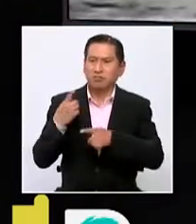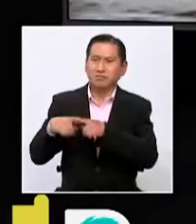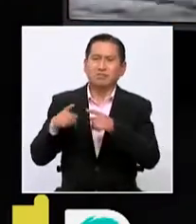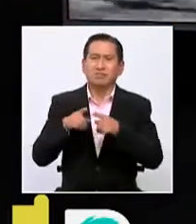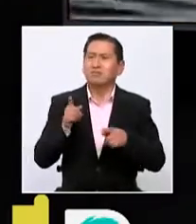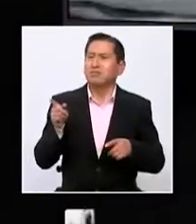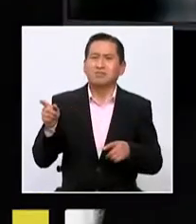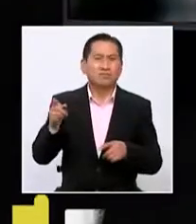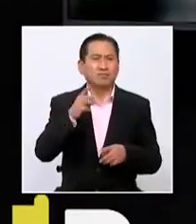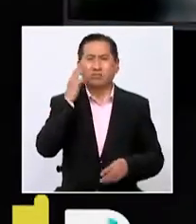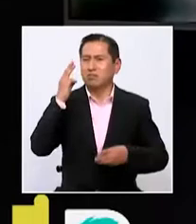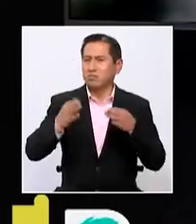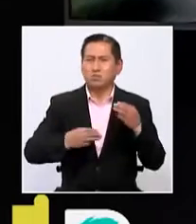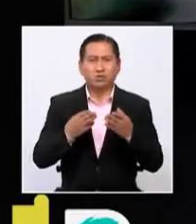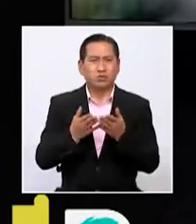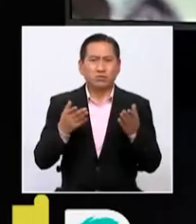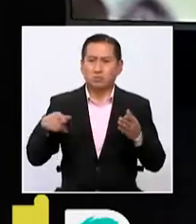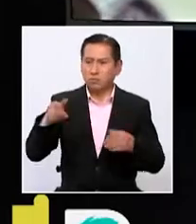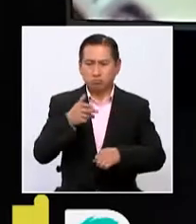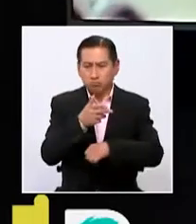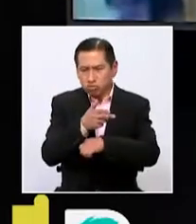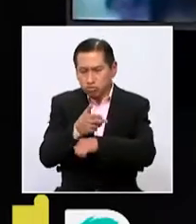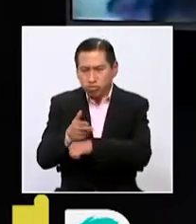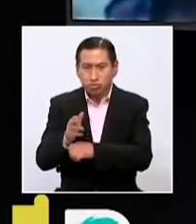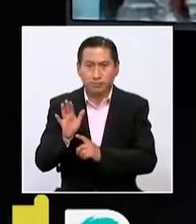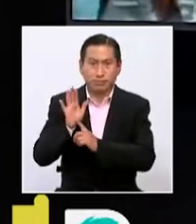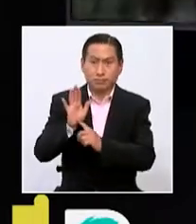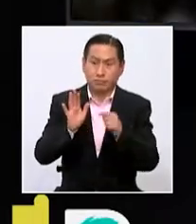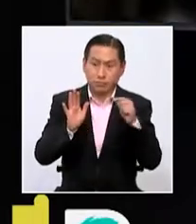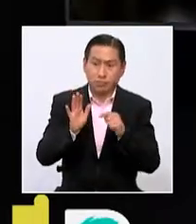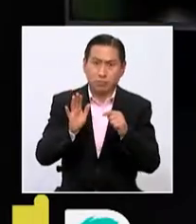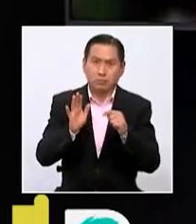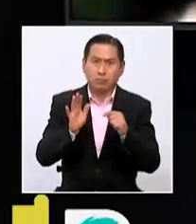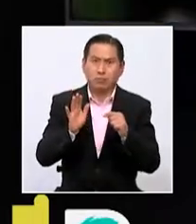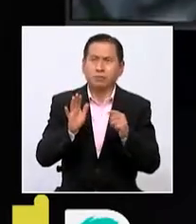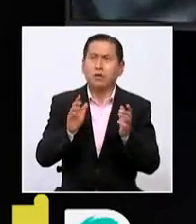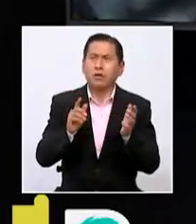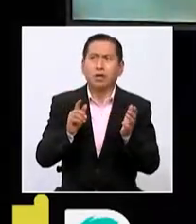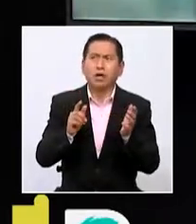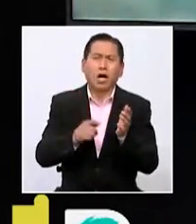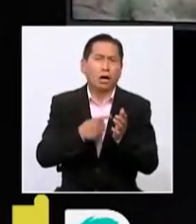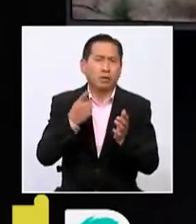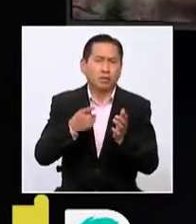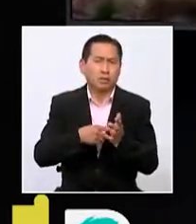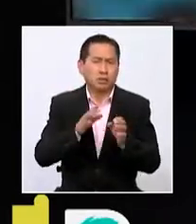en cualquier rincón de los donde se produce contenido, a veces resulta que